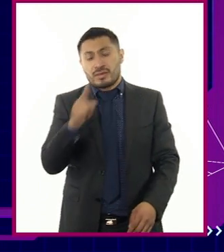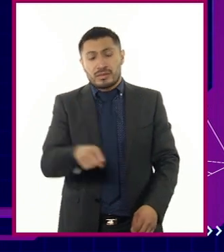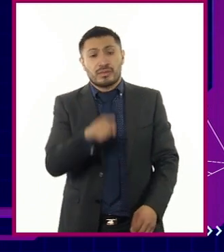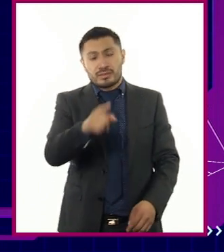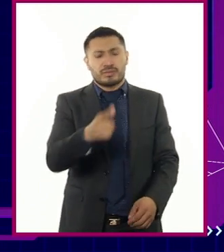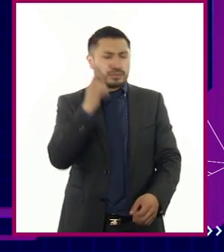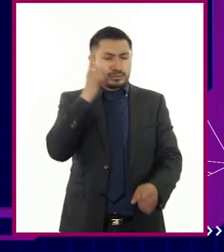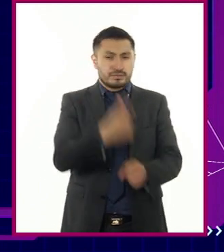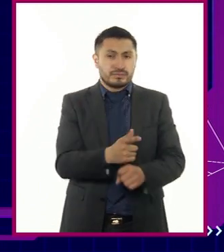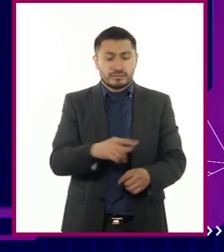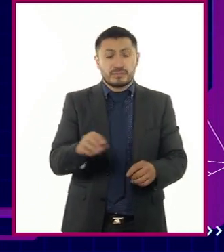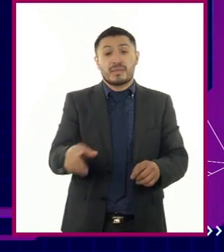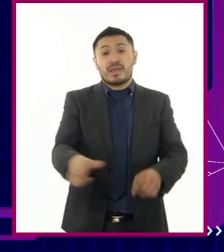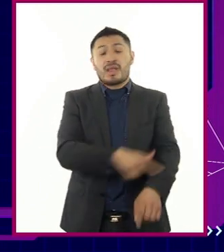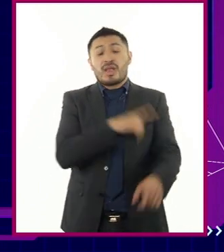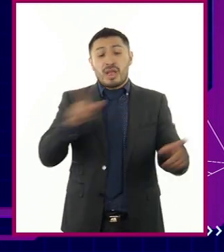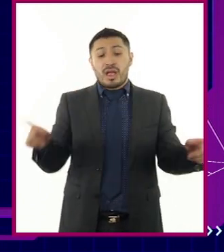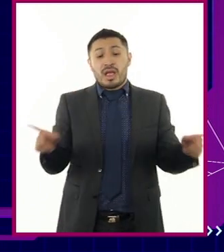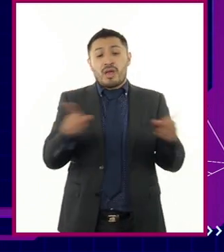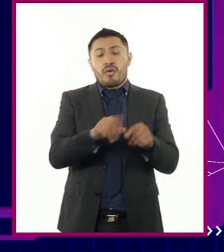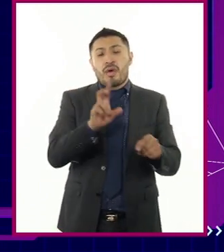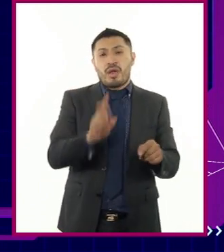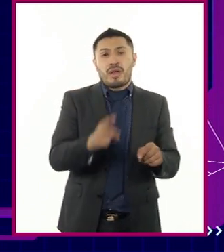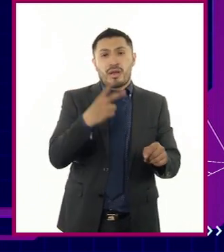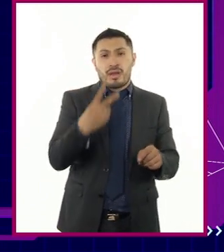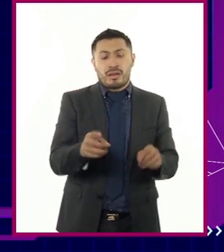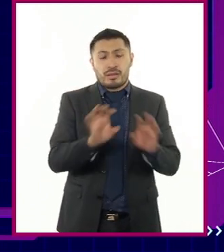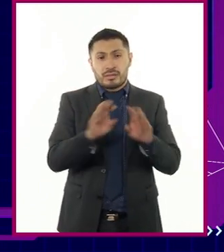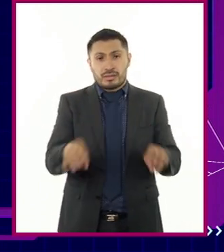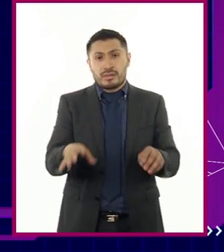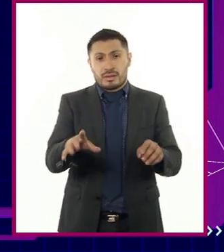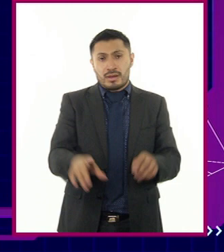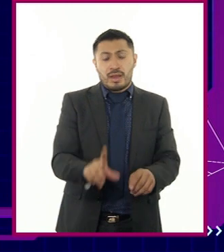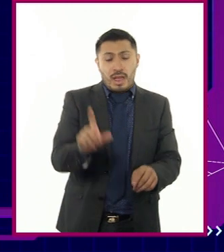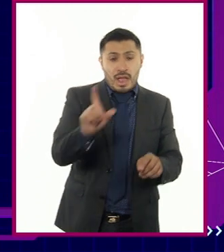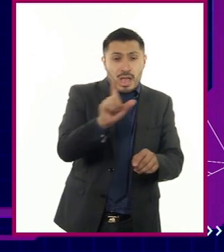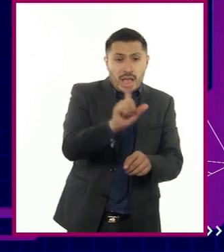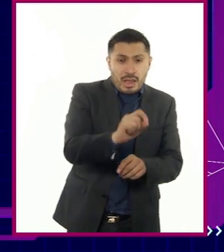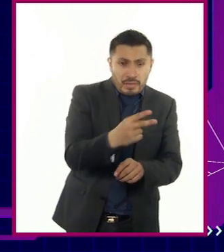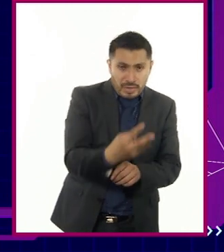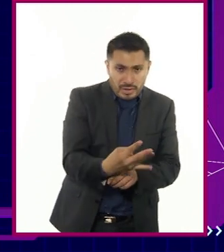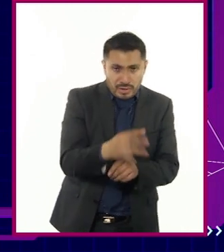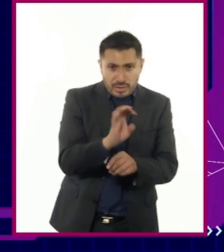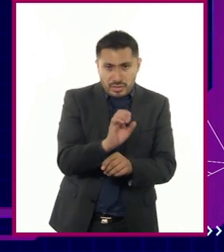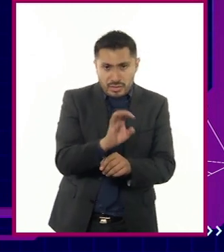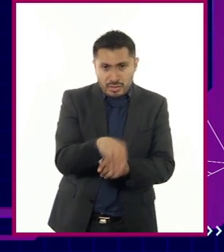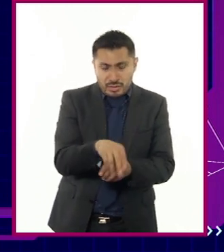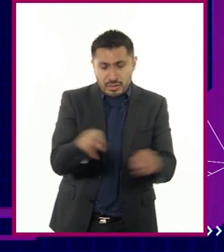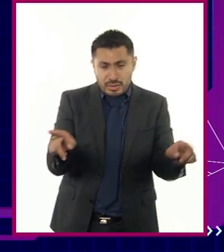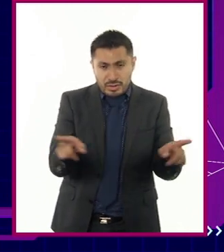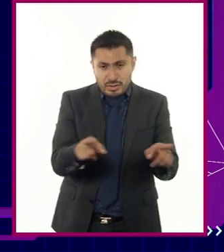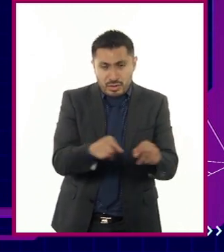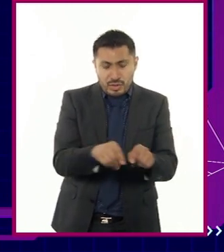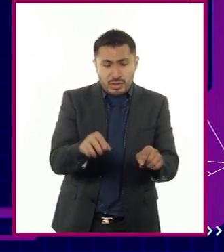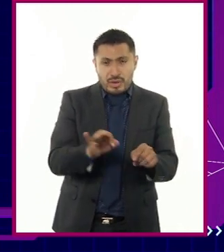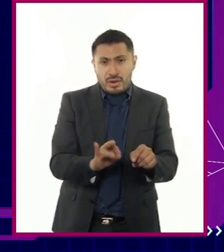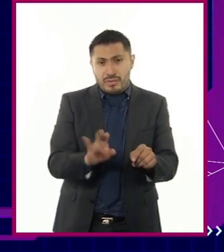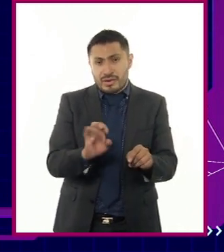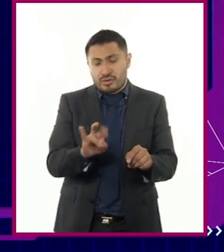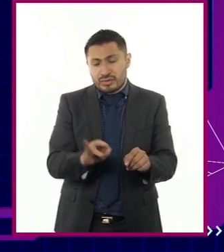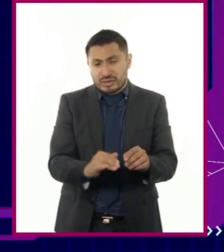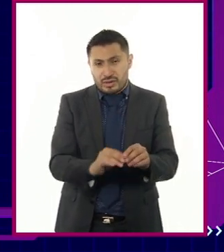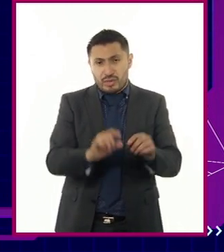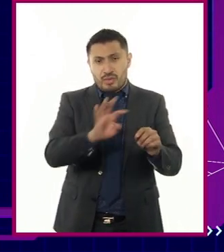al disminuir la longitud de la cuerda de 32 centímetros a 24 centímetros, la frecuencia aumentó de